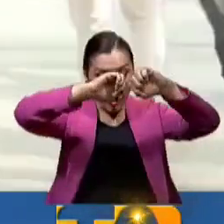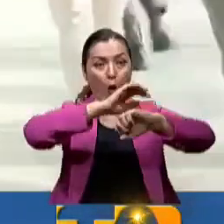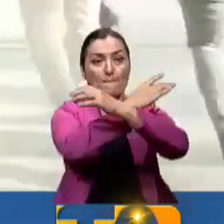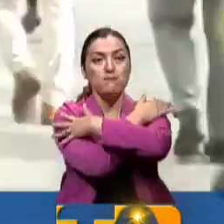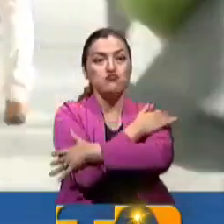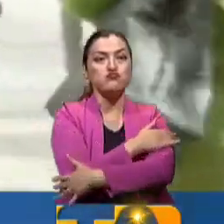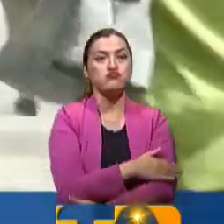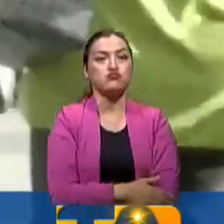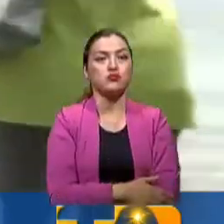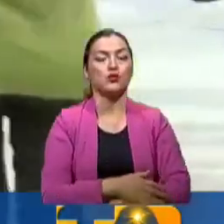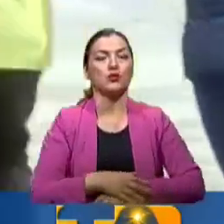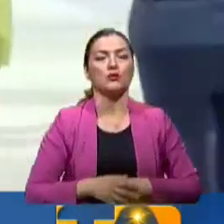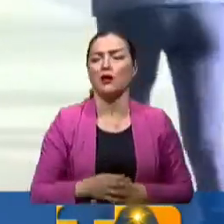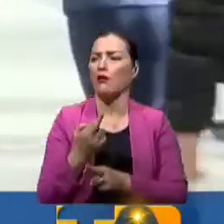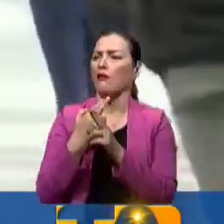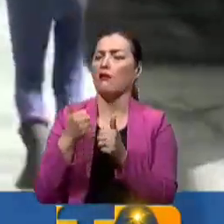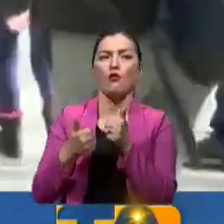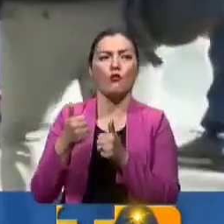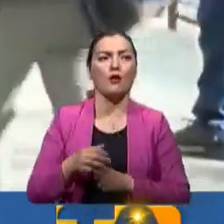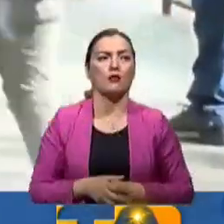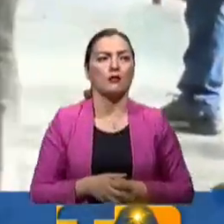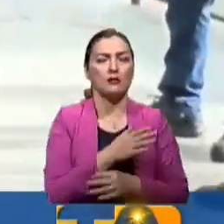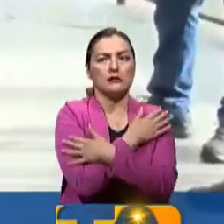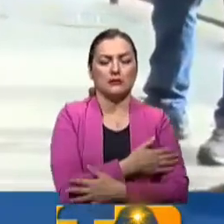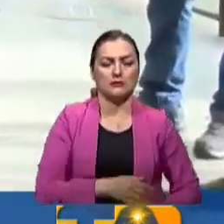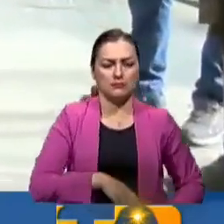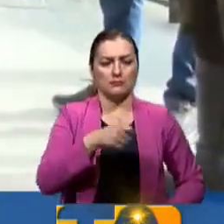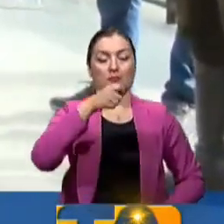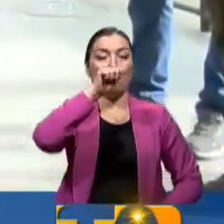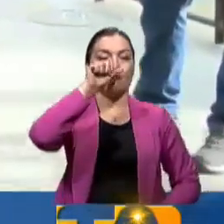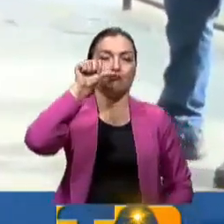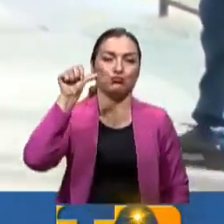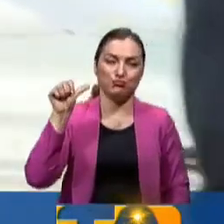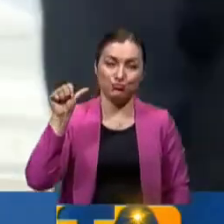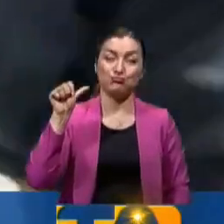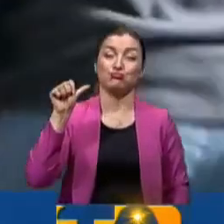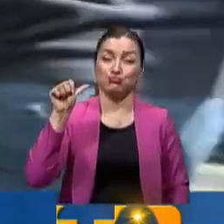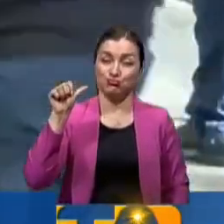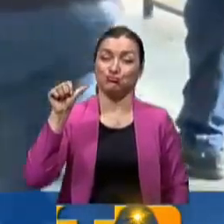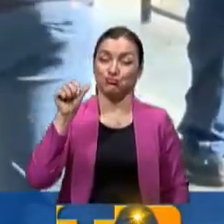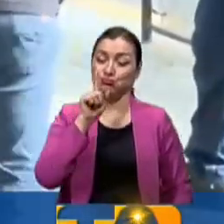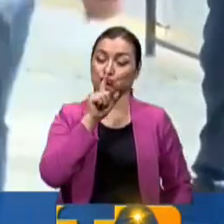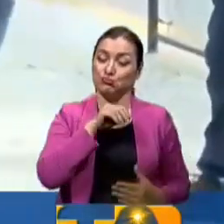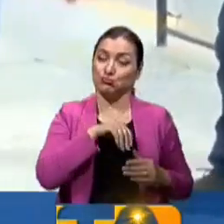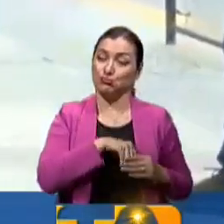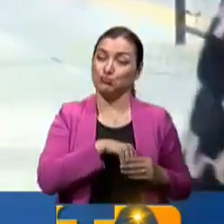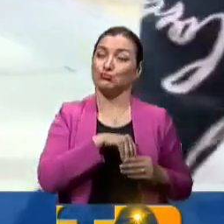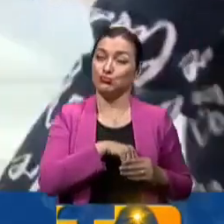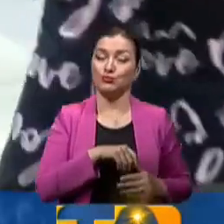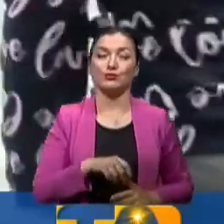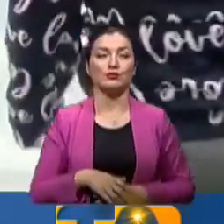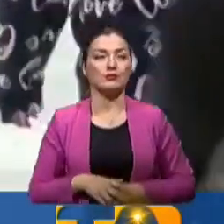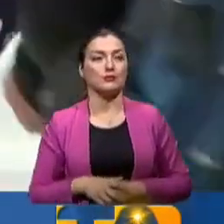resultados han tenido. Bueno, hasta el momento hay el decomiso de sustancias sujetas a fiscalización que portan los ciudadanos. De igual